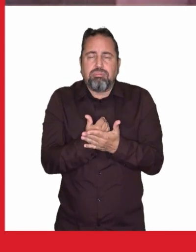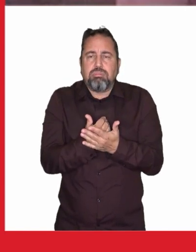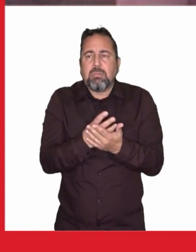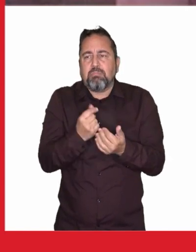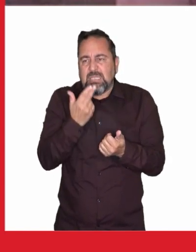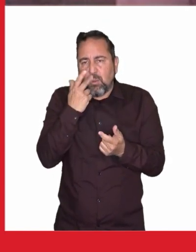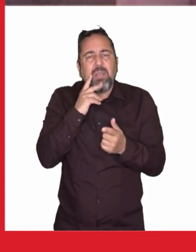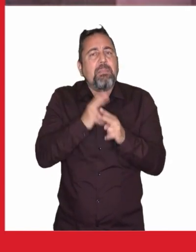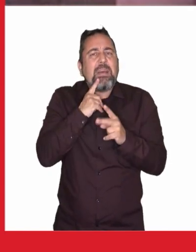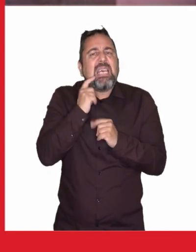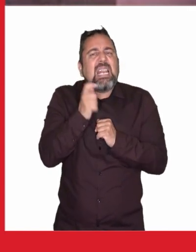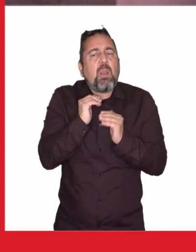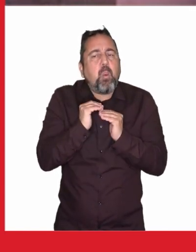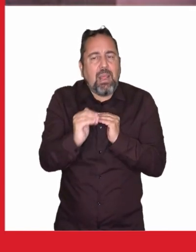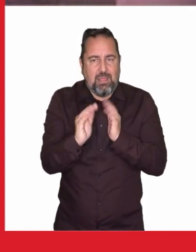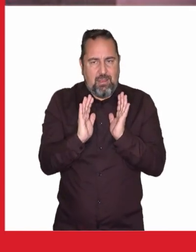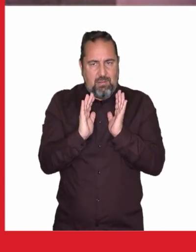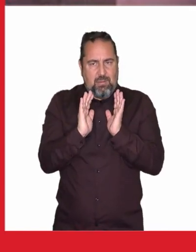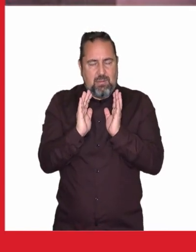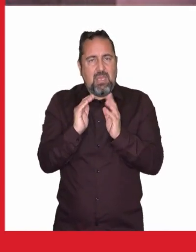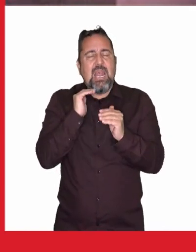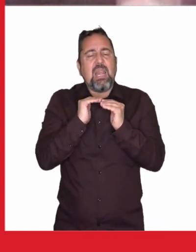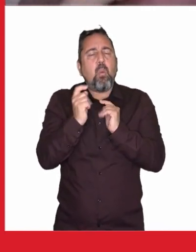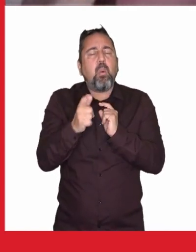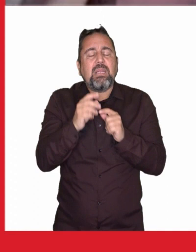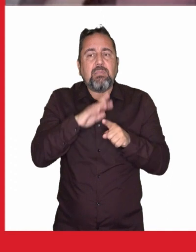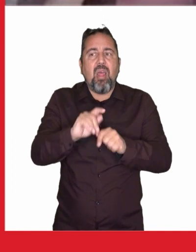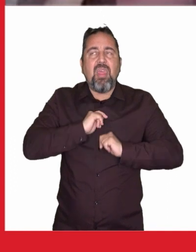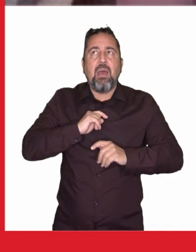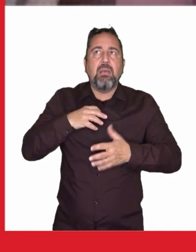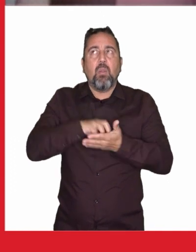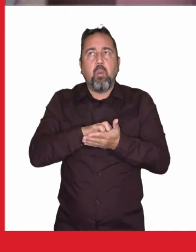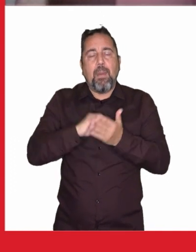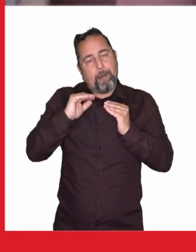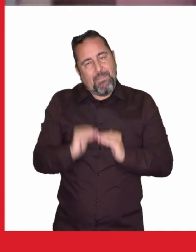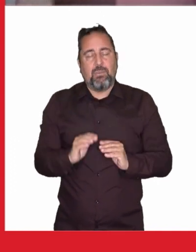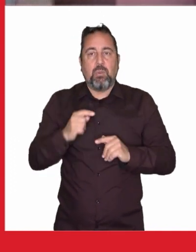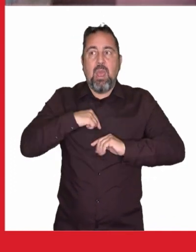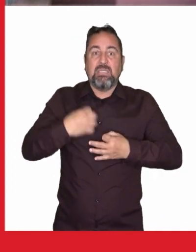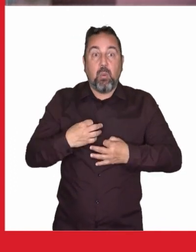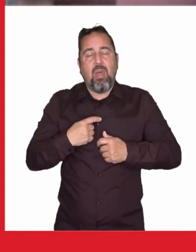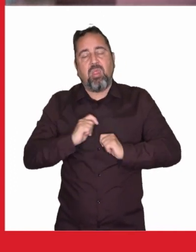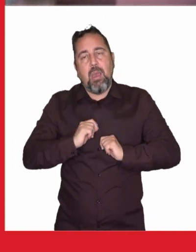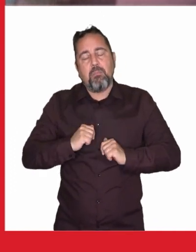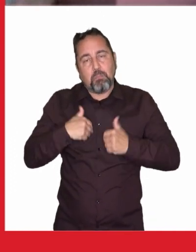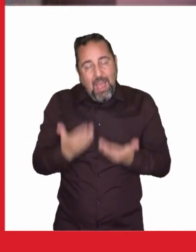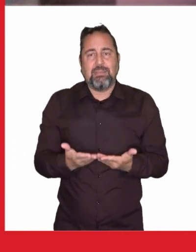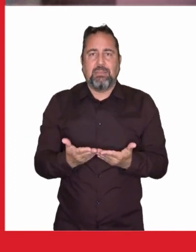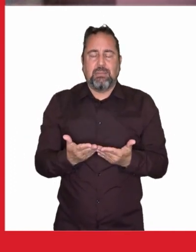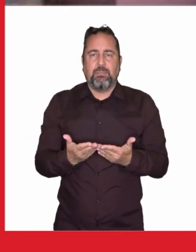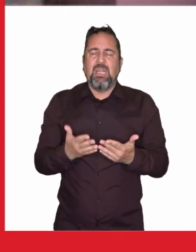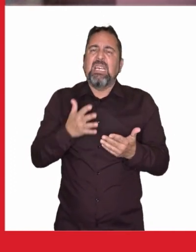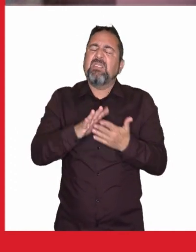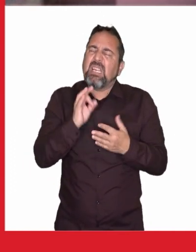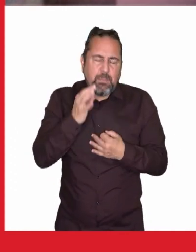recurrente es más interesante. En el sentido de que el recurrente normalmente baja la sensación de incertidumbre y de hecho baja